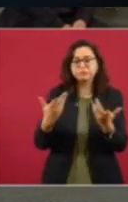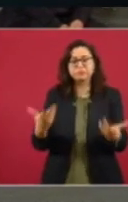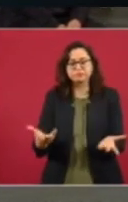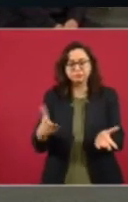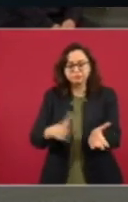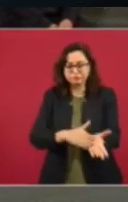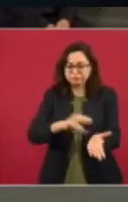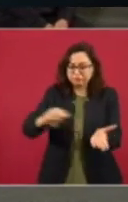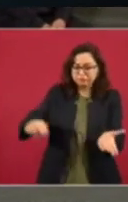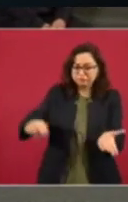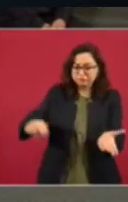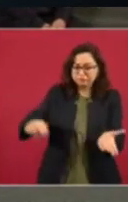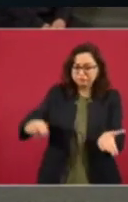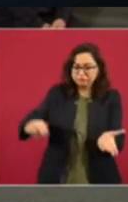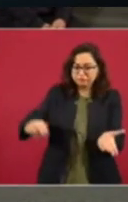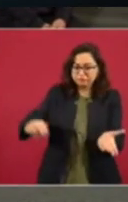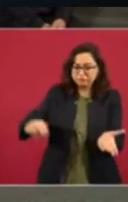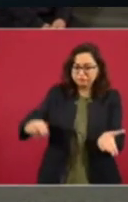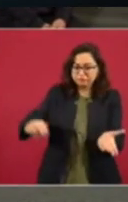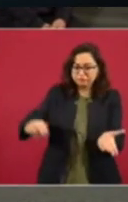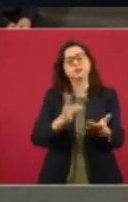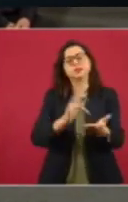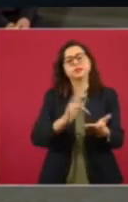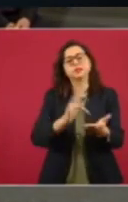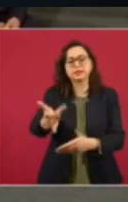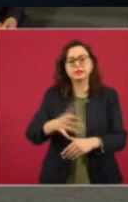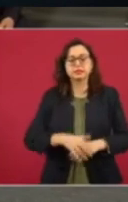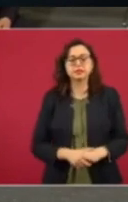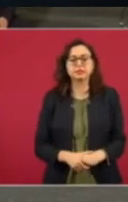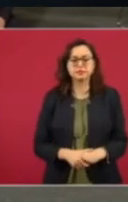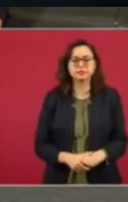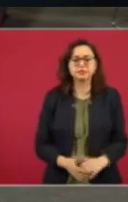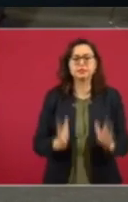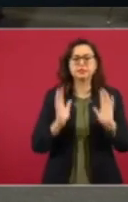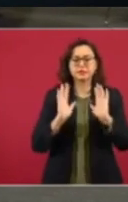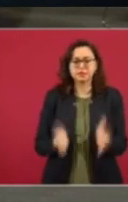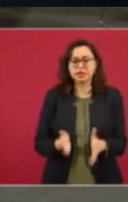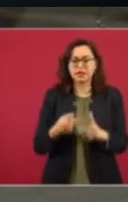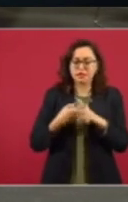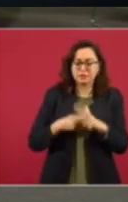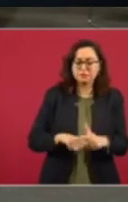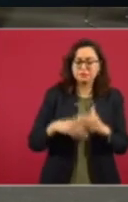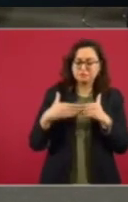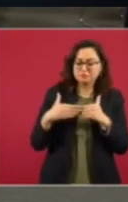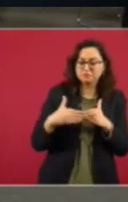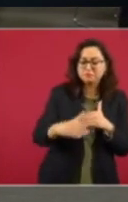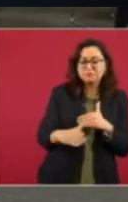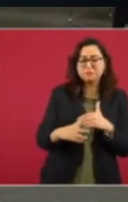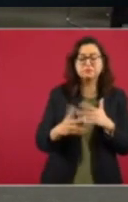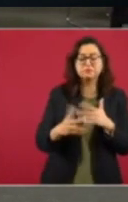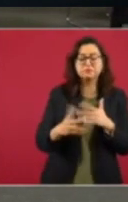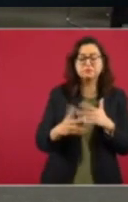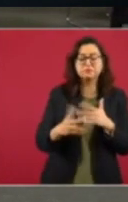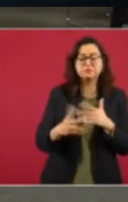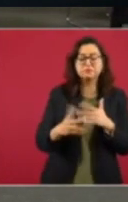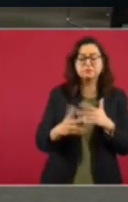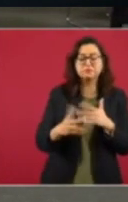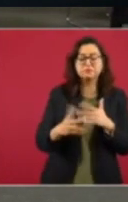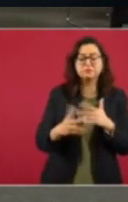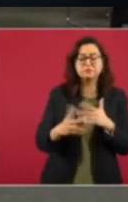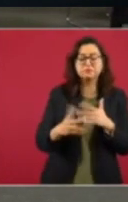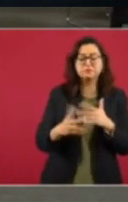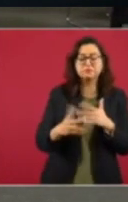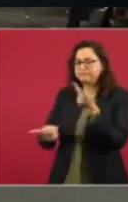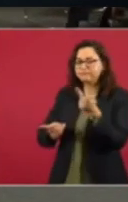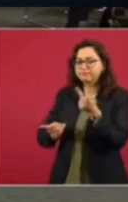documento y empezar ya el proceso de consulta para